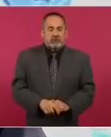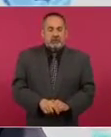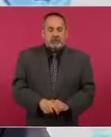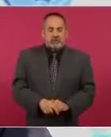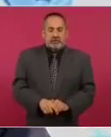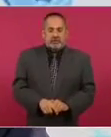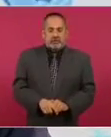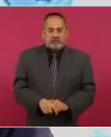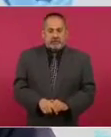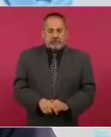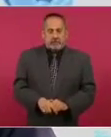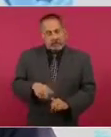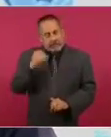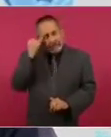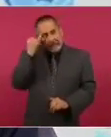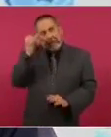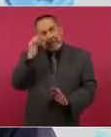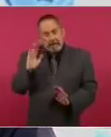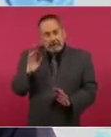Queda